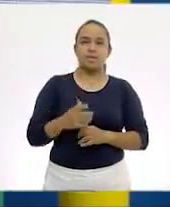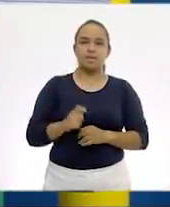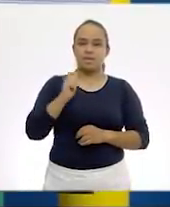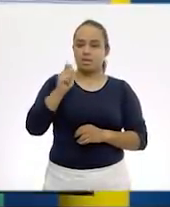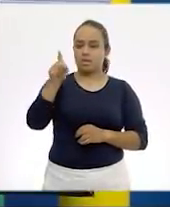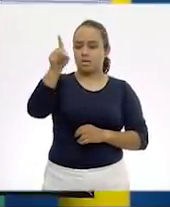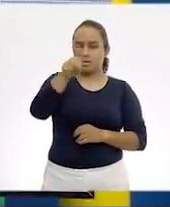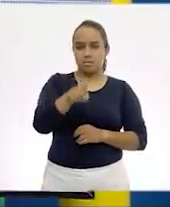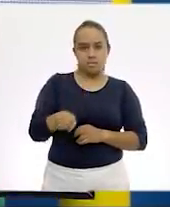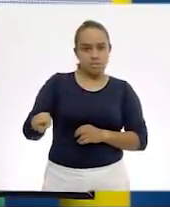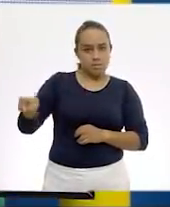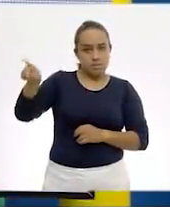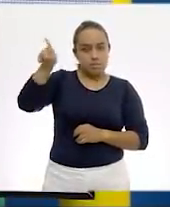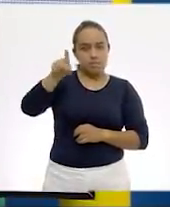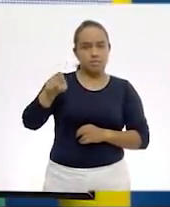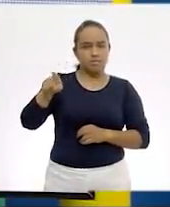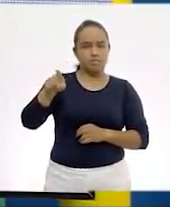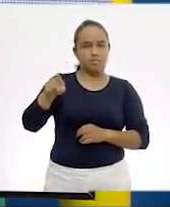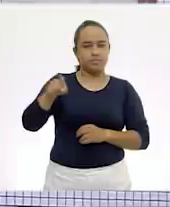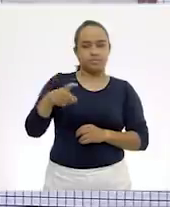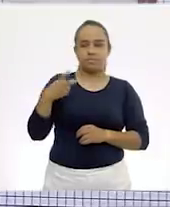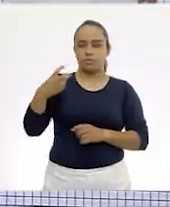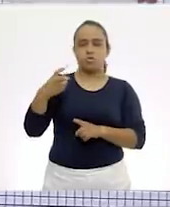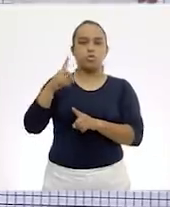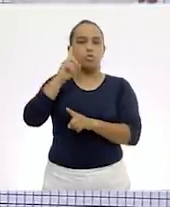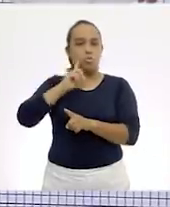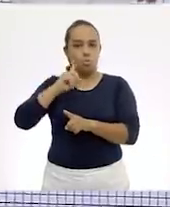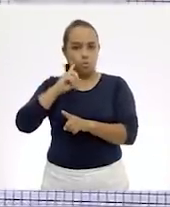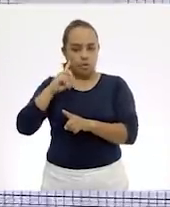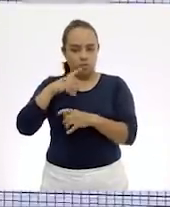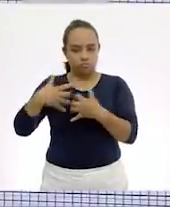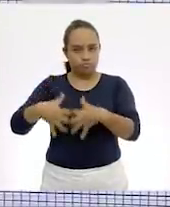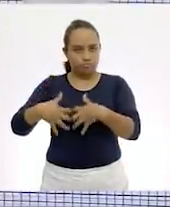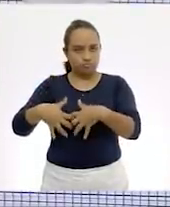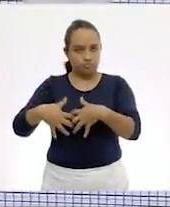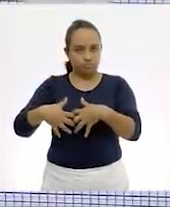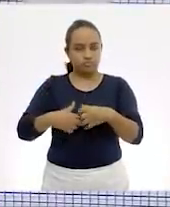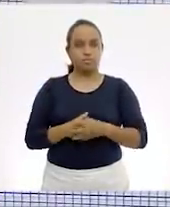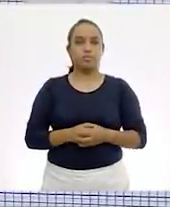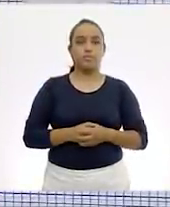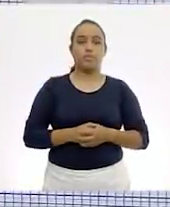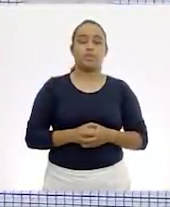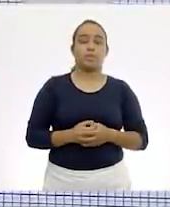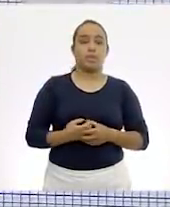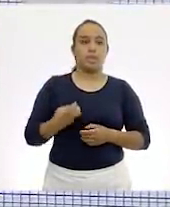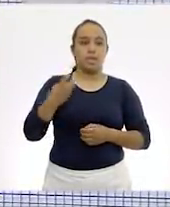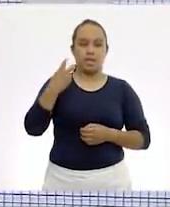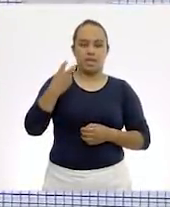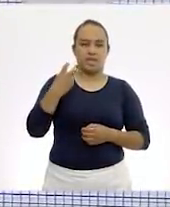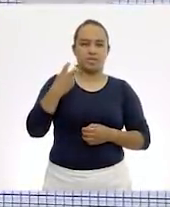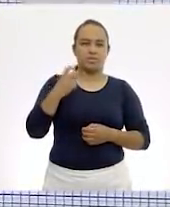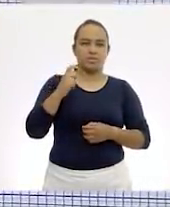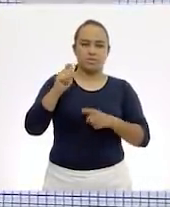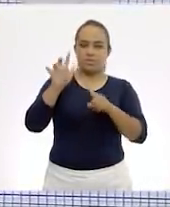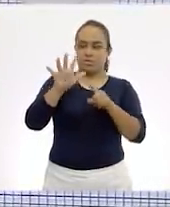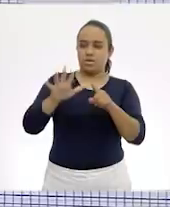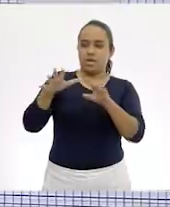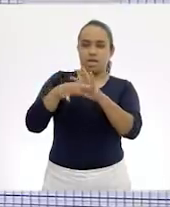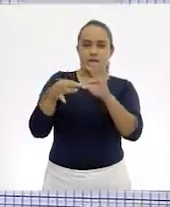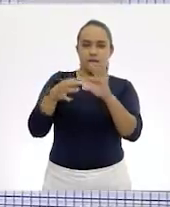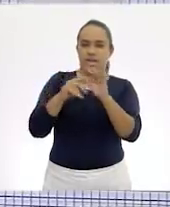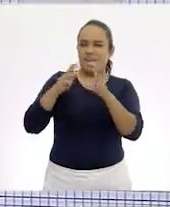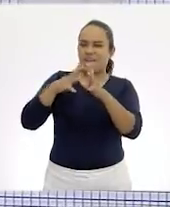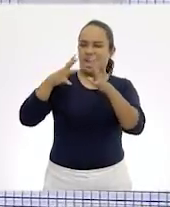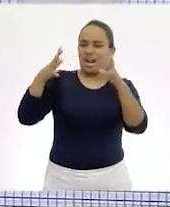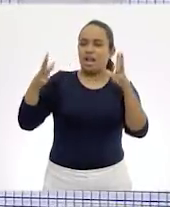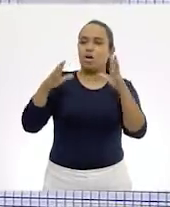aquí, de este esquema del sistema sexual de la mujer, ¿sale? Aquí está en forma muy general o amplia lo